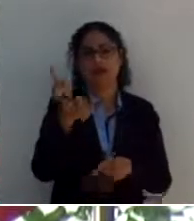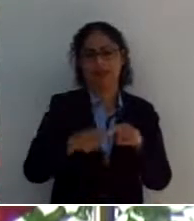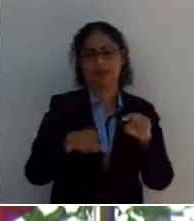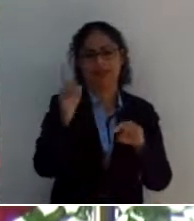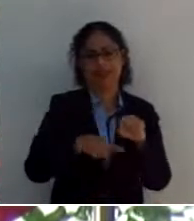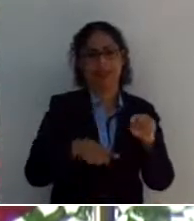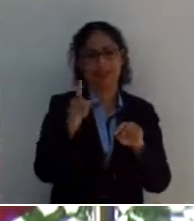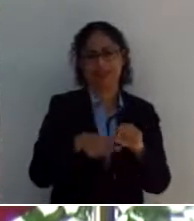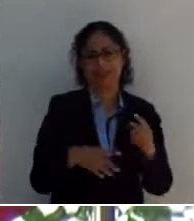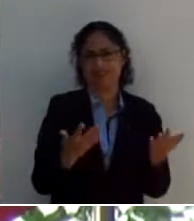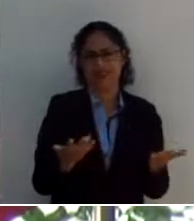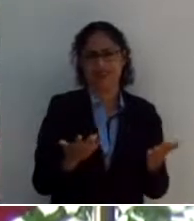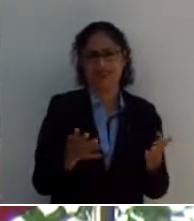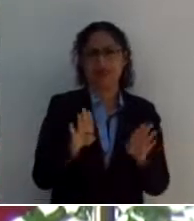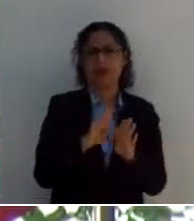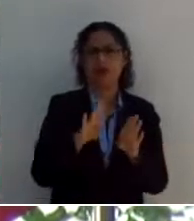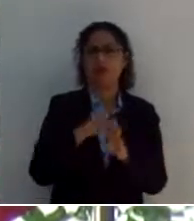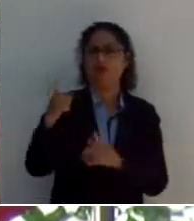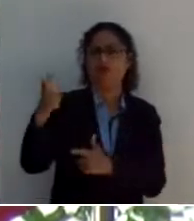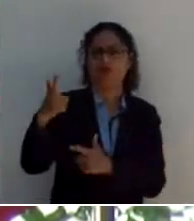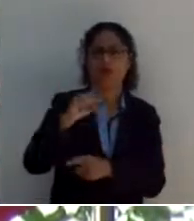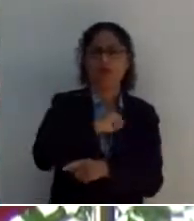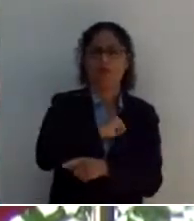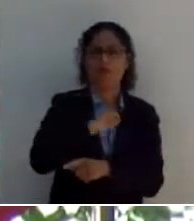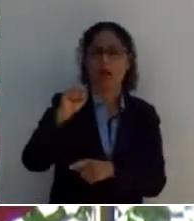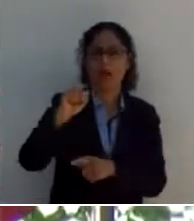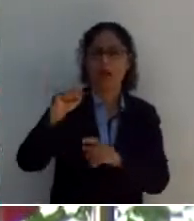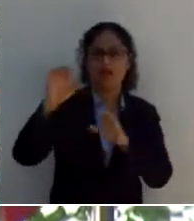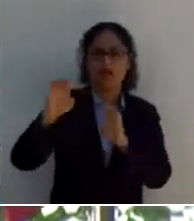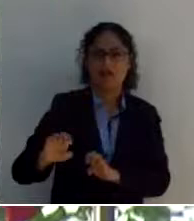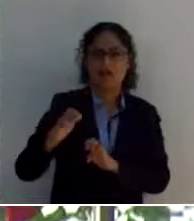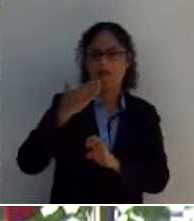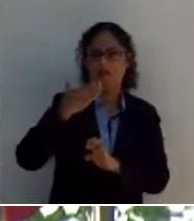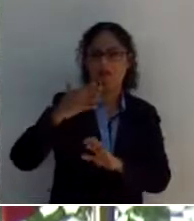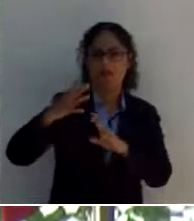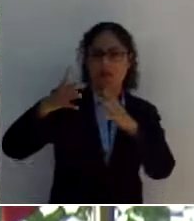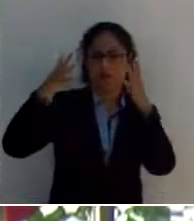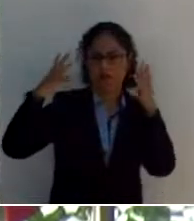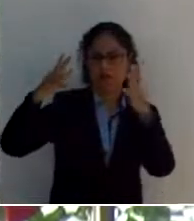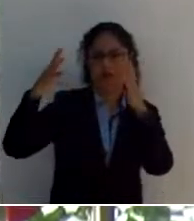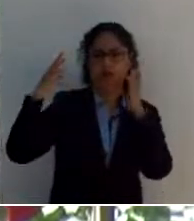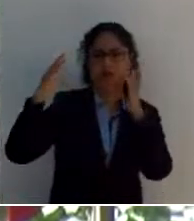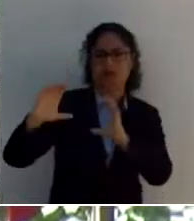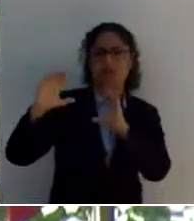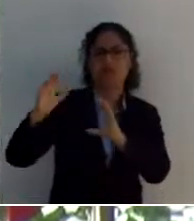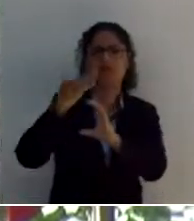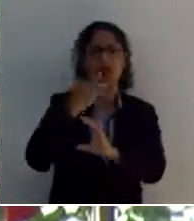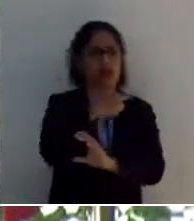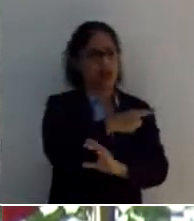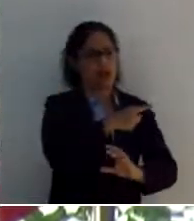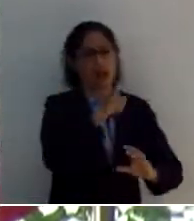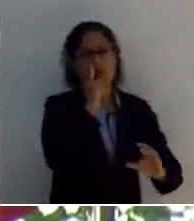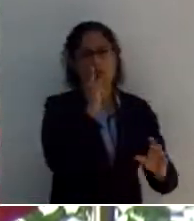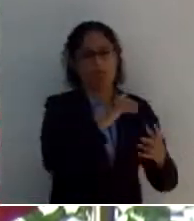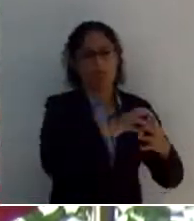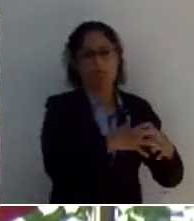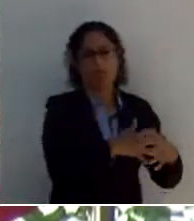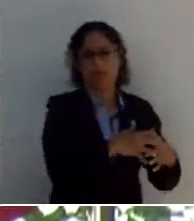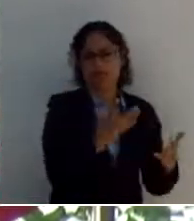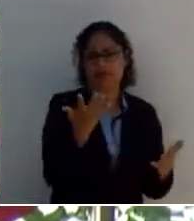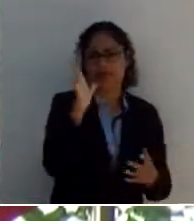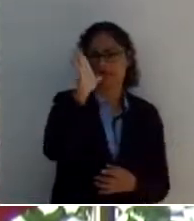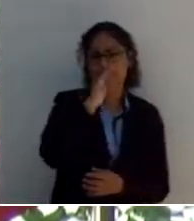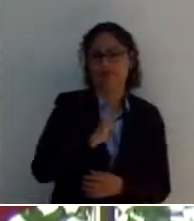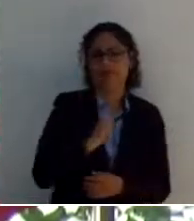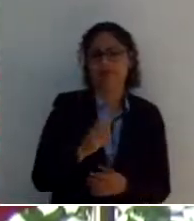los delincuentes empoderados, resultado del contubernio de los gobiernos, tanto municipales como estatales en